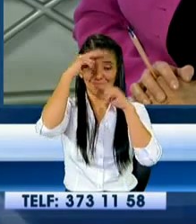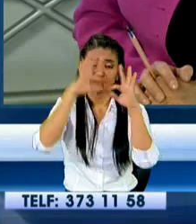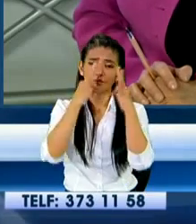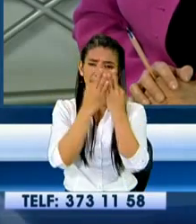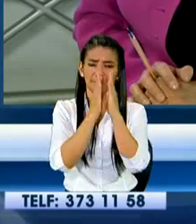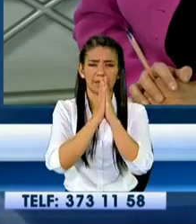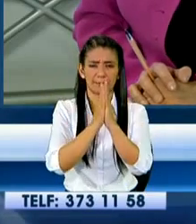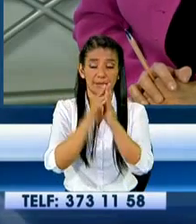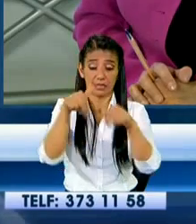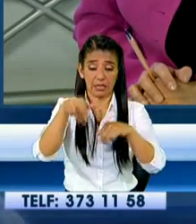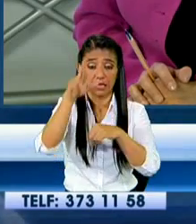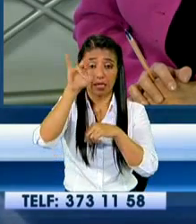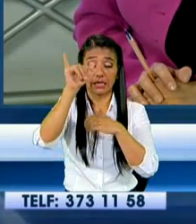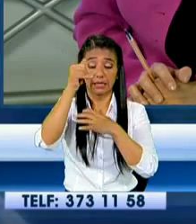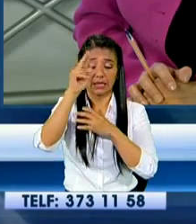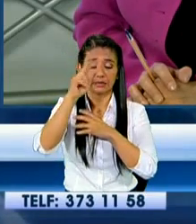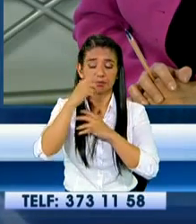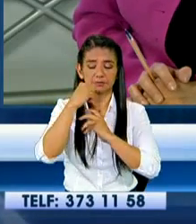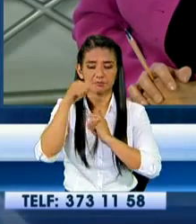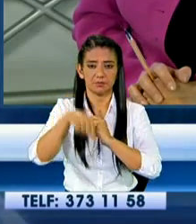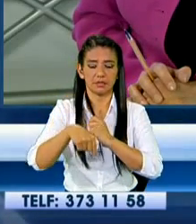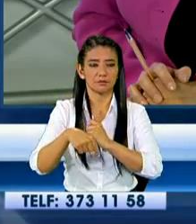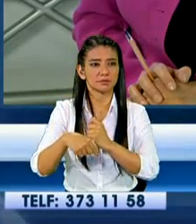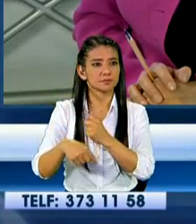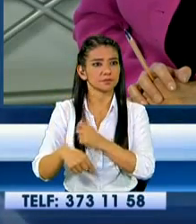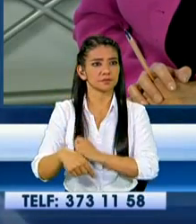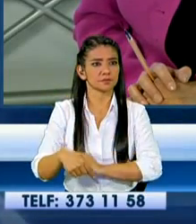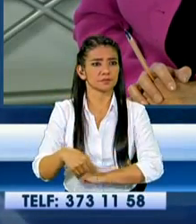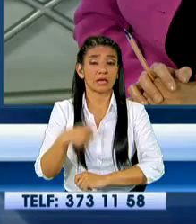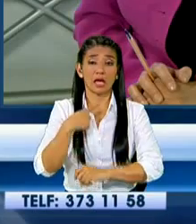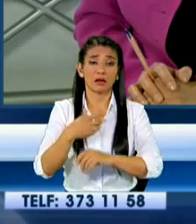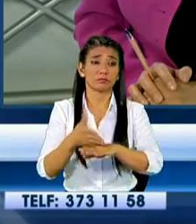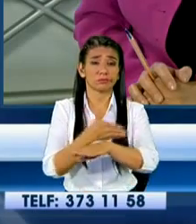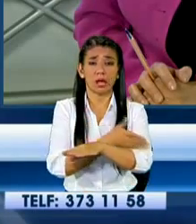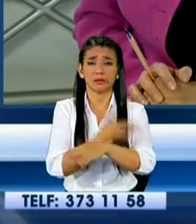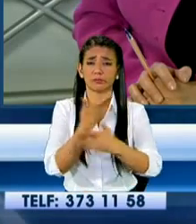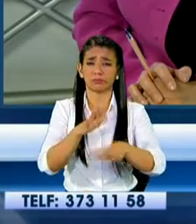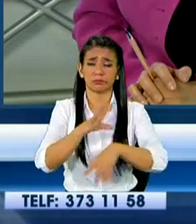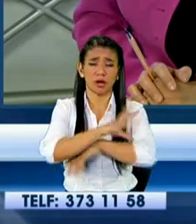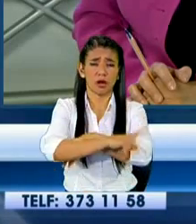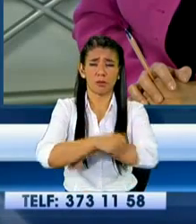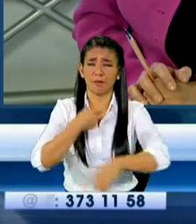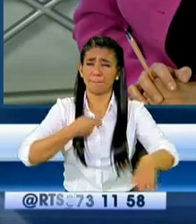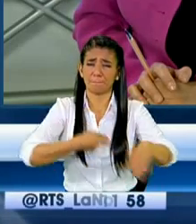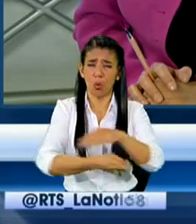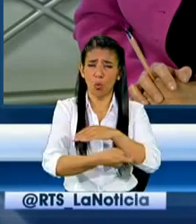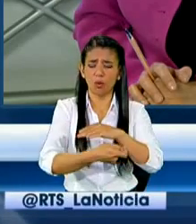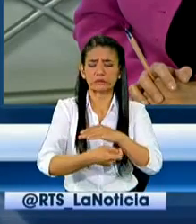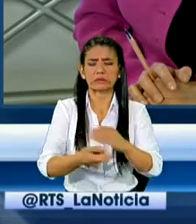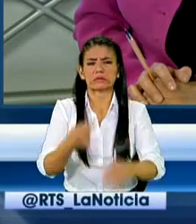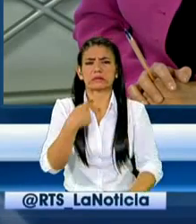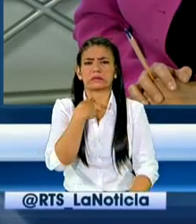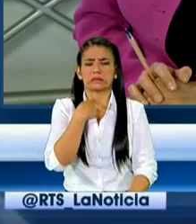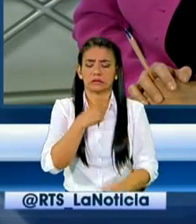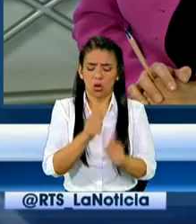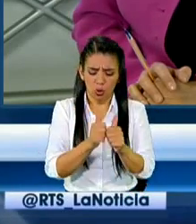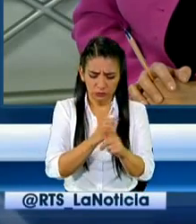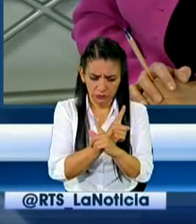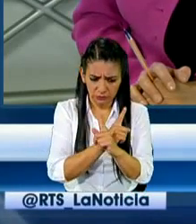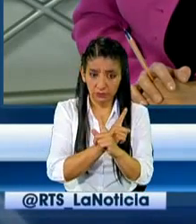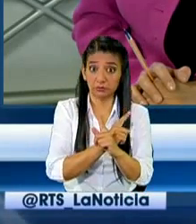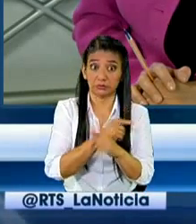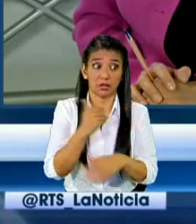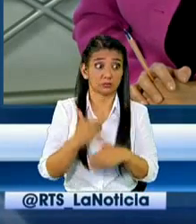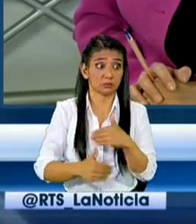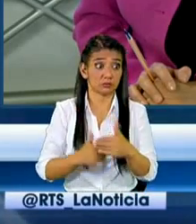pedir ayuda, mi querida Berito. Él tuvo un lamentable encuentro con la delincuencia que le dejó incapacitado. Y a partir de